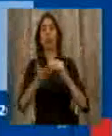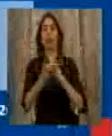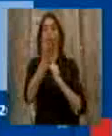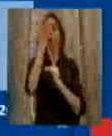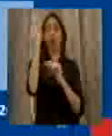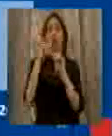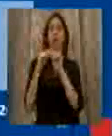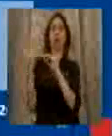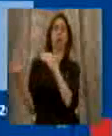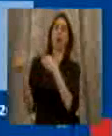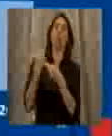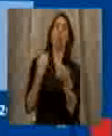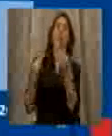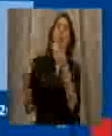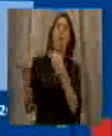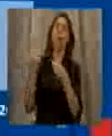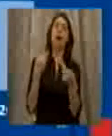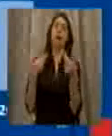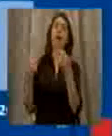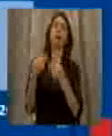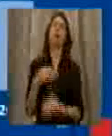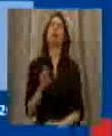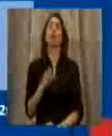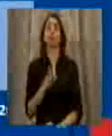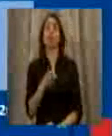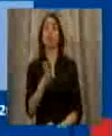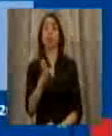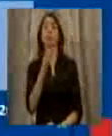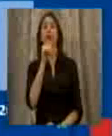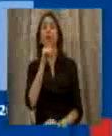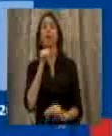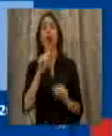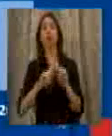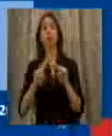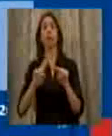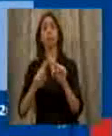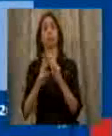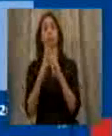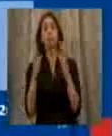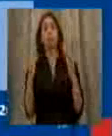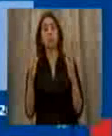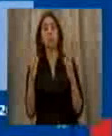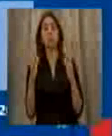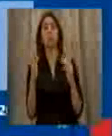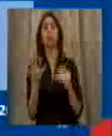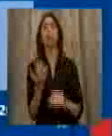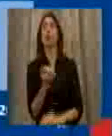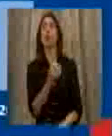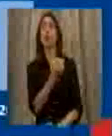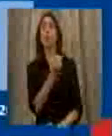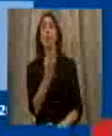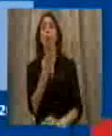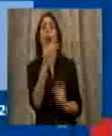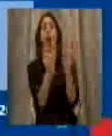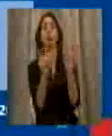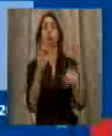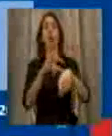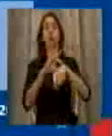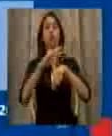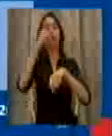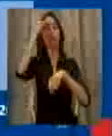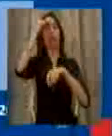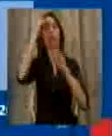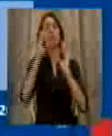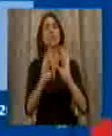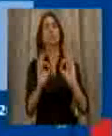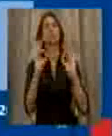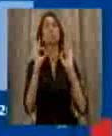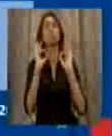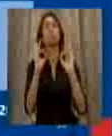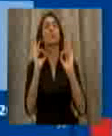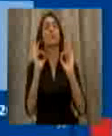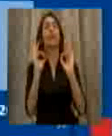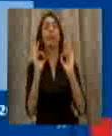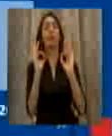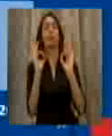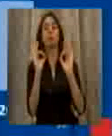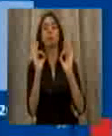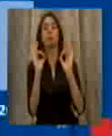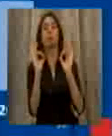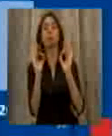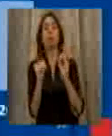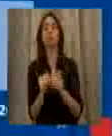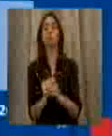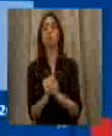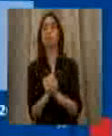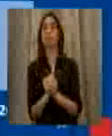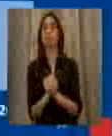antigua que obviamente todavía queda mucho por hacer, que es el número de médicos especialistas que